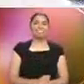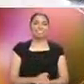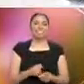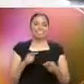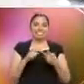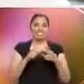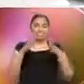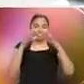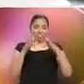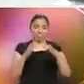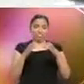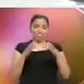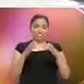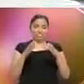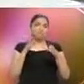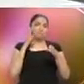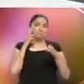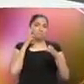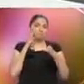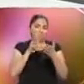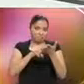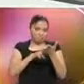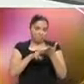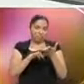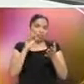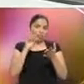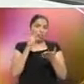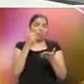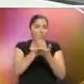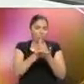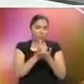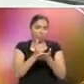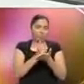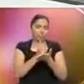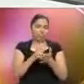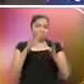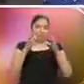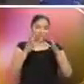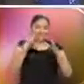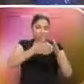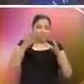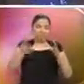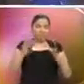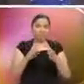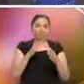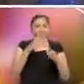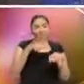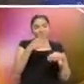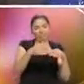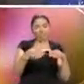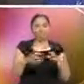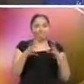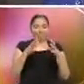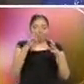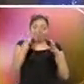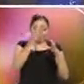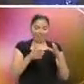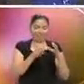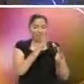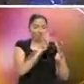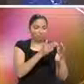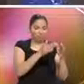El melón también, melón verde, melón amarillo, el que ustedes quieran. Los dos Ah, ahorita te iba a decir, están- eras pepino, ¿no? Sí, claro, es melón verde. Melón verde, que también está muy, muy